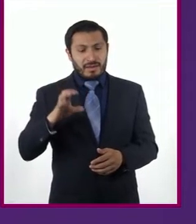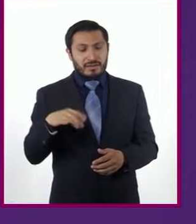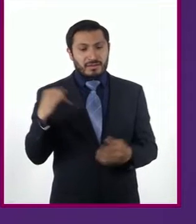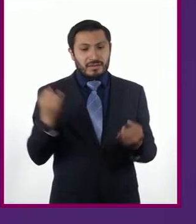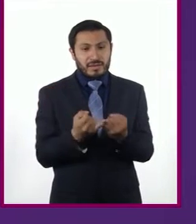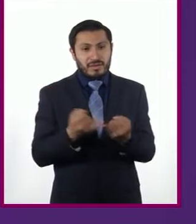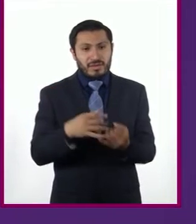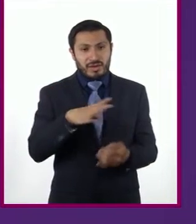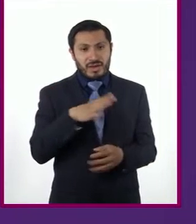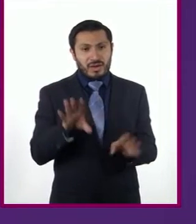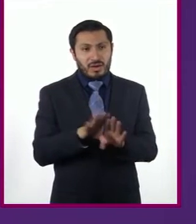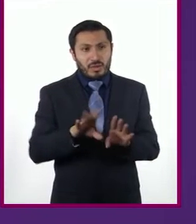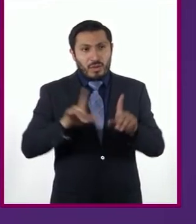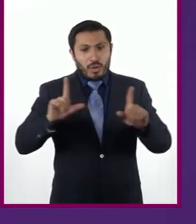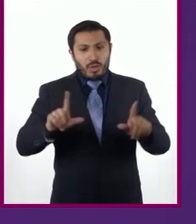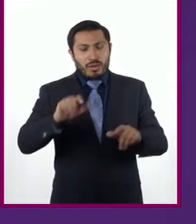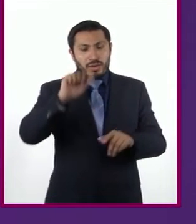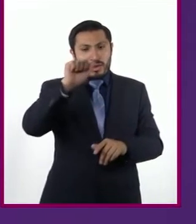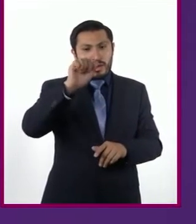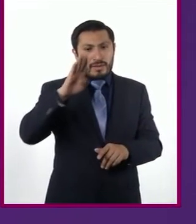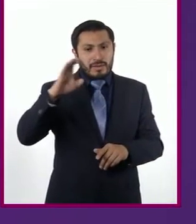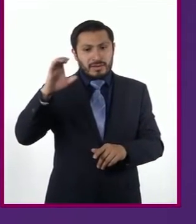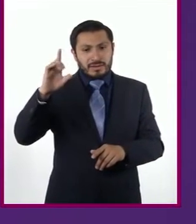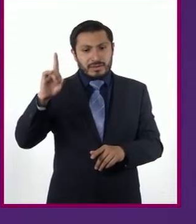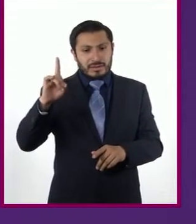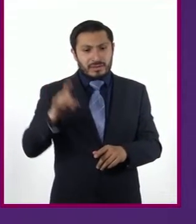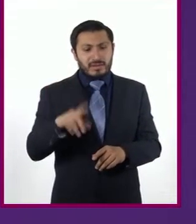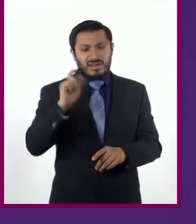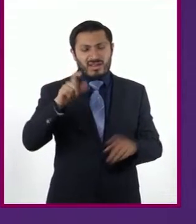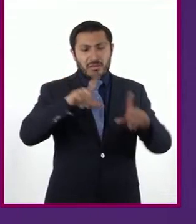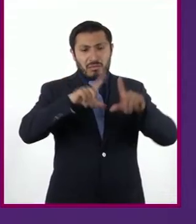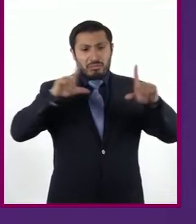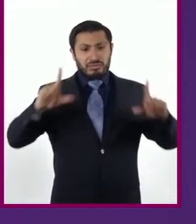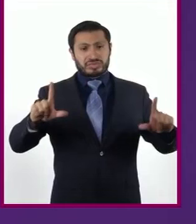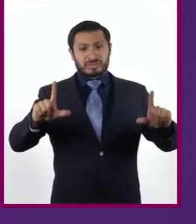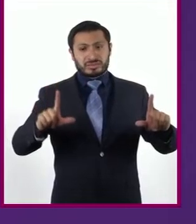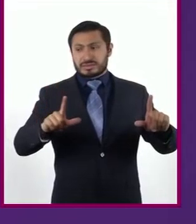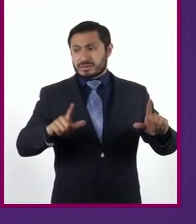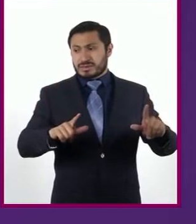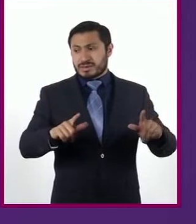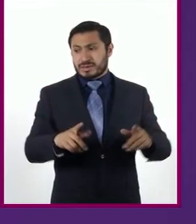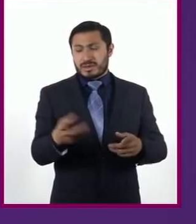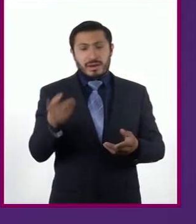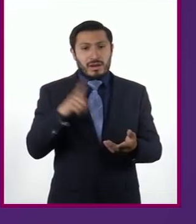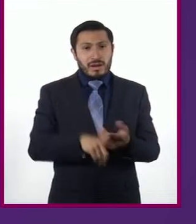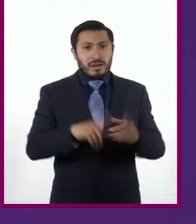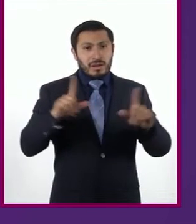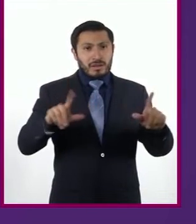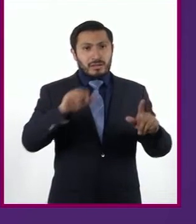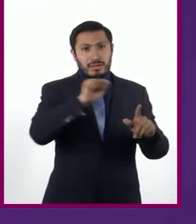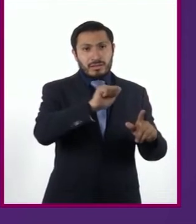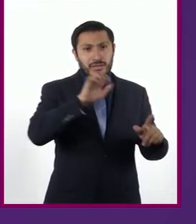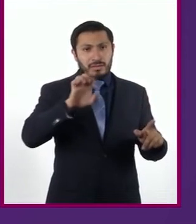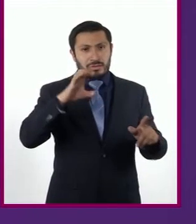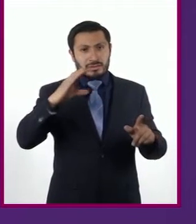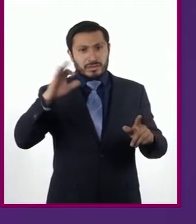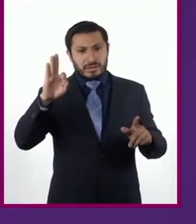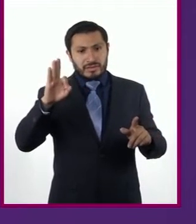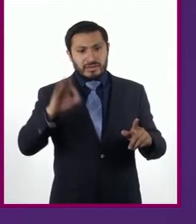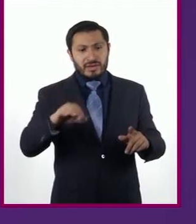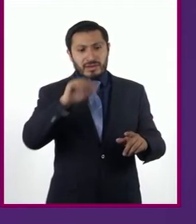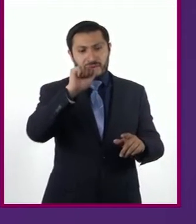los cuadriláteros ABCD, que es rectángulo, y los cuadriláteros AECF